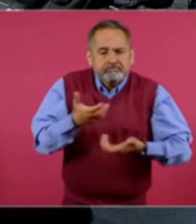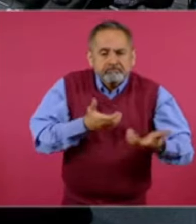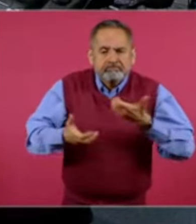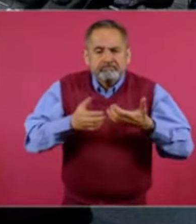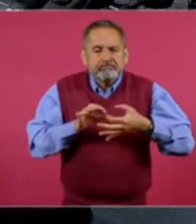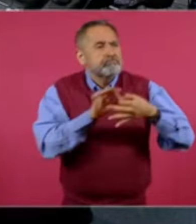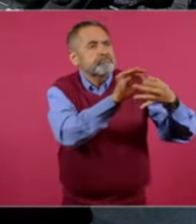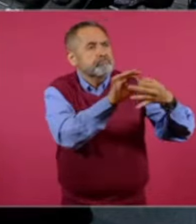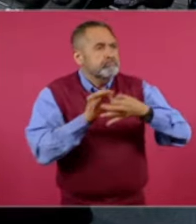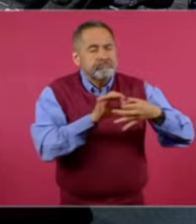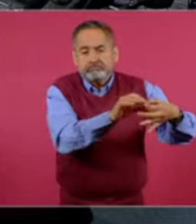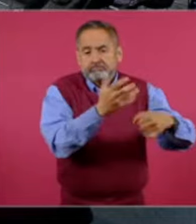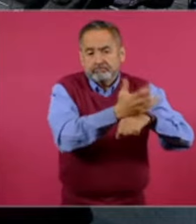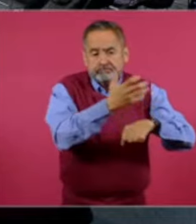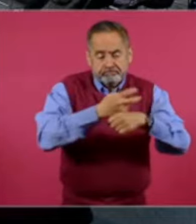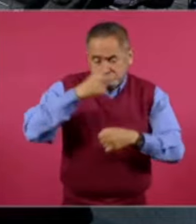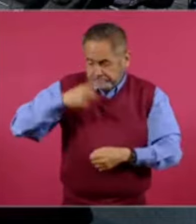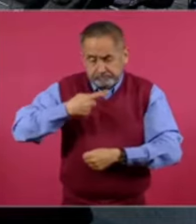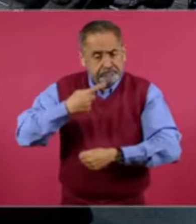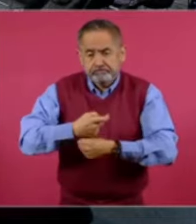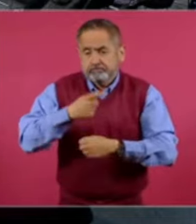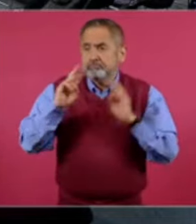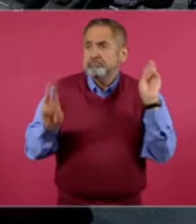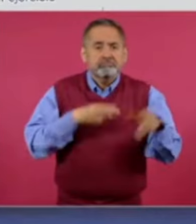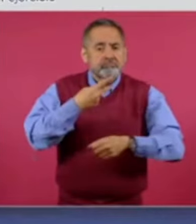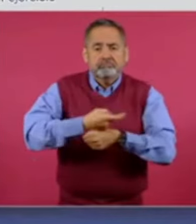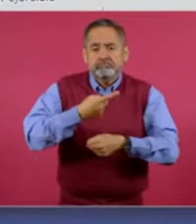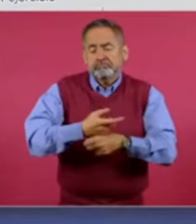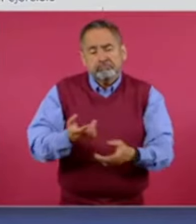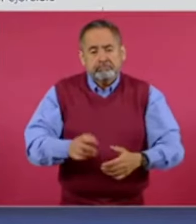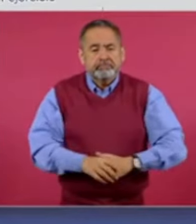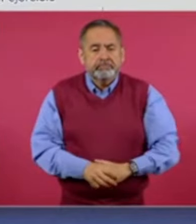de Estados Unidos en el mundo.